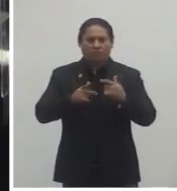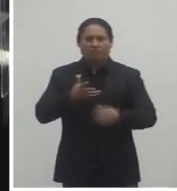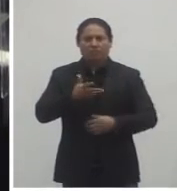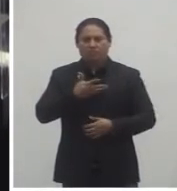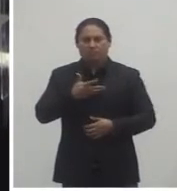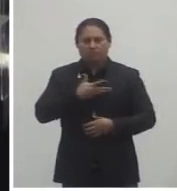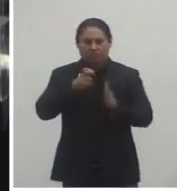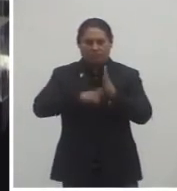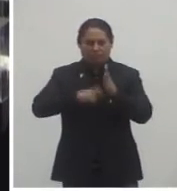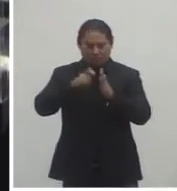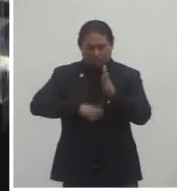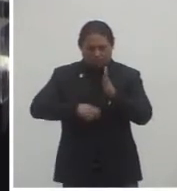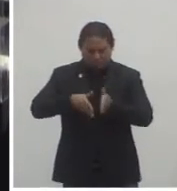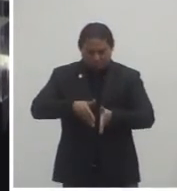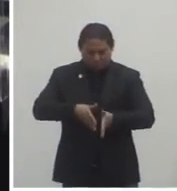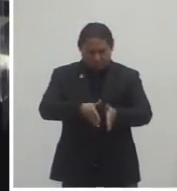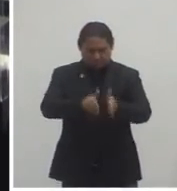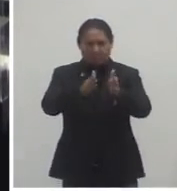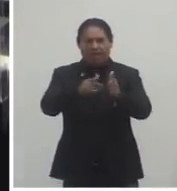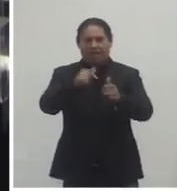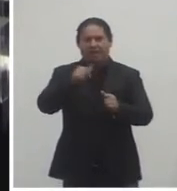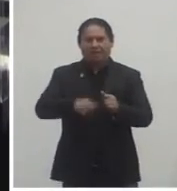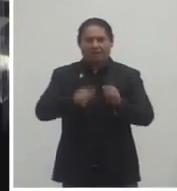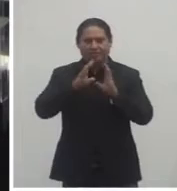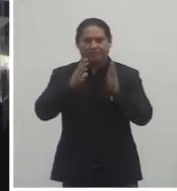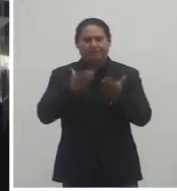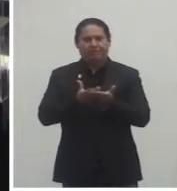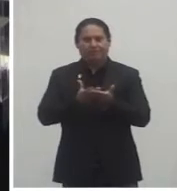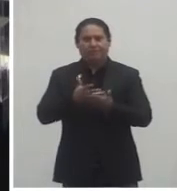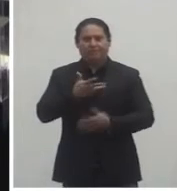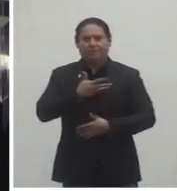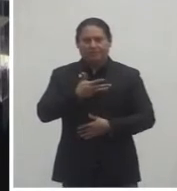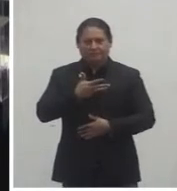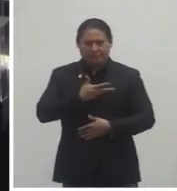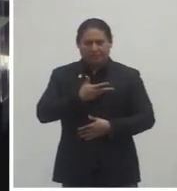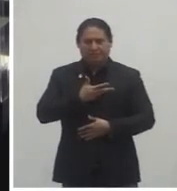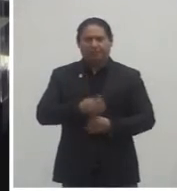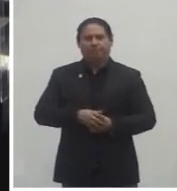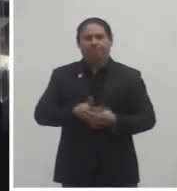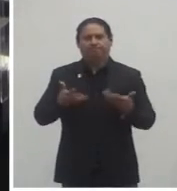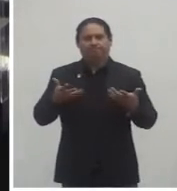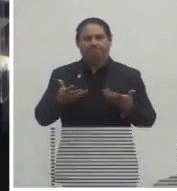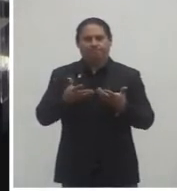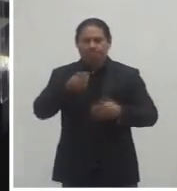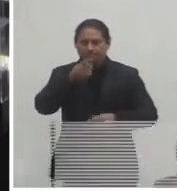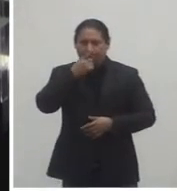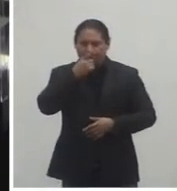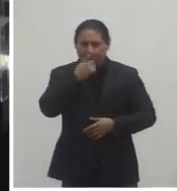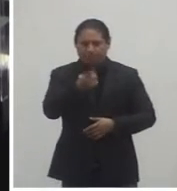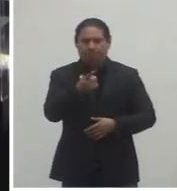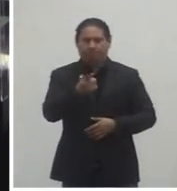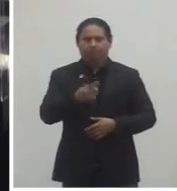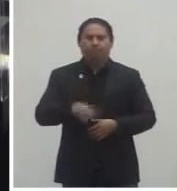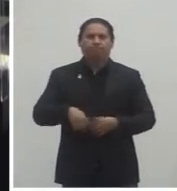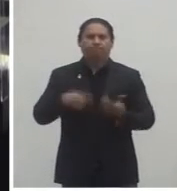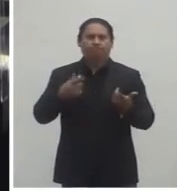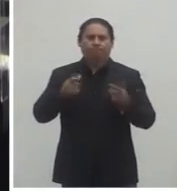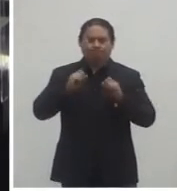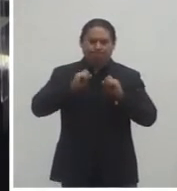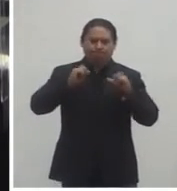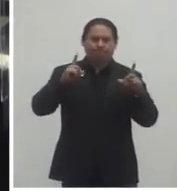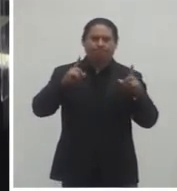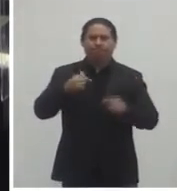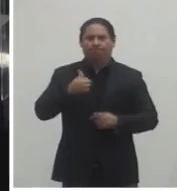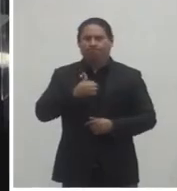que rectificar el camino en esta legislatura y tenemos que hacerlo, como lo he dicho siempre, con ánimo plural y